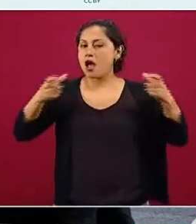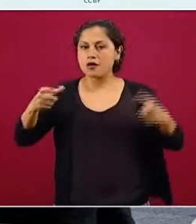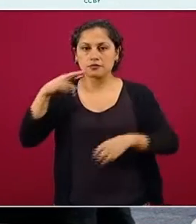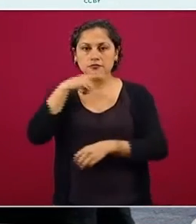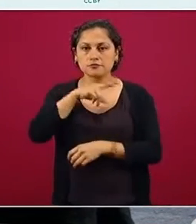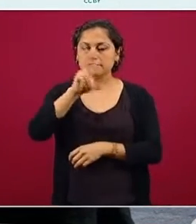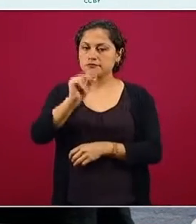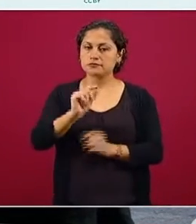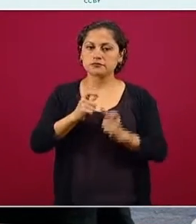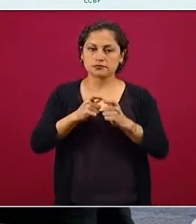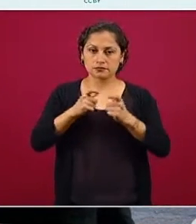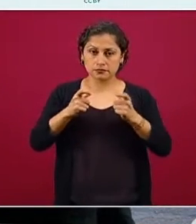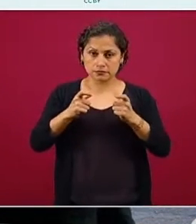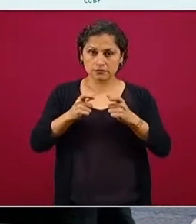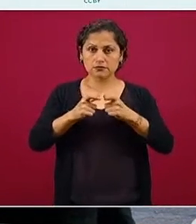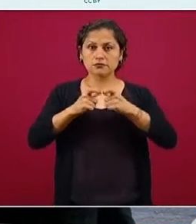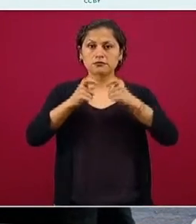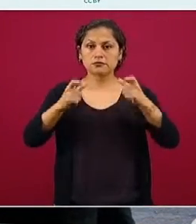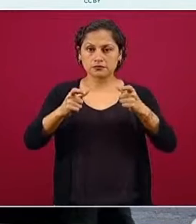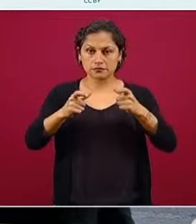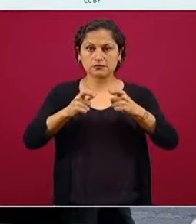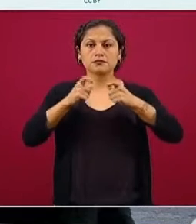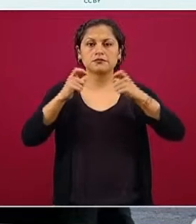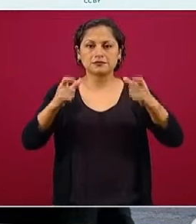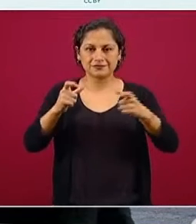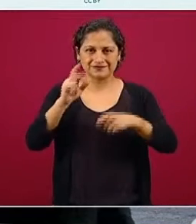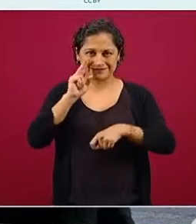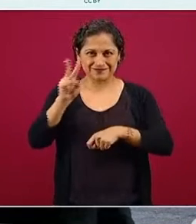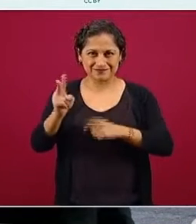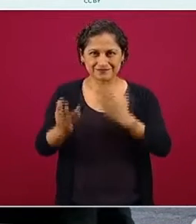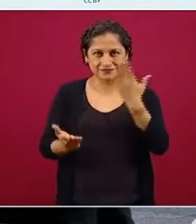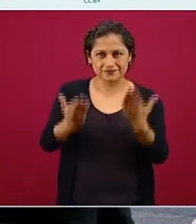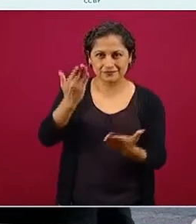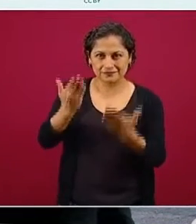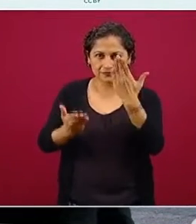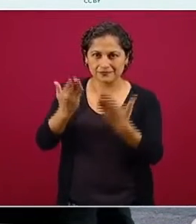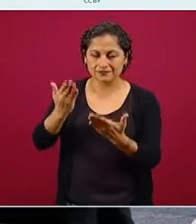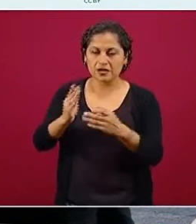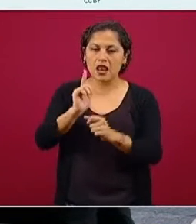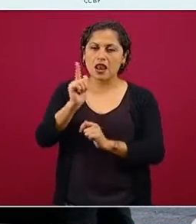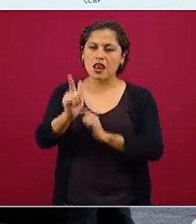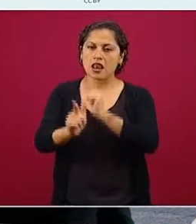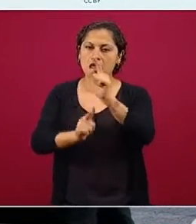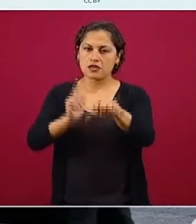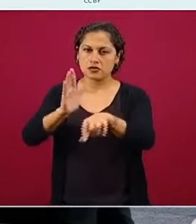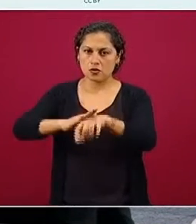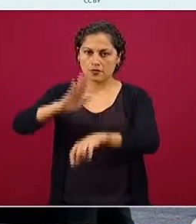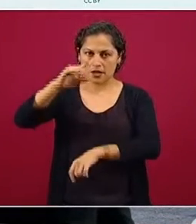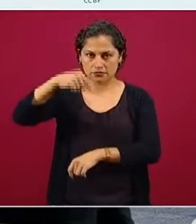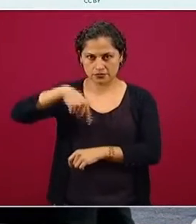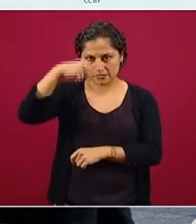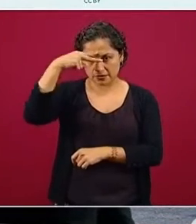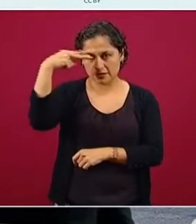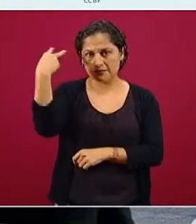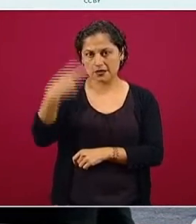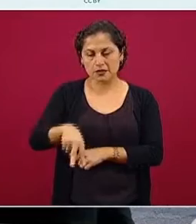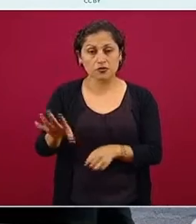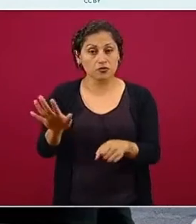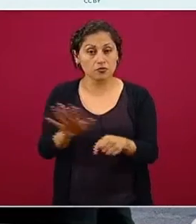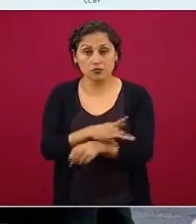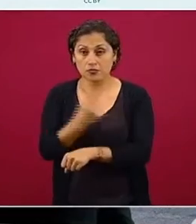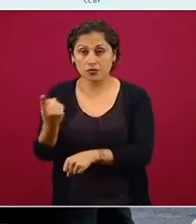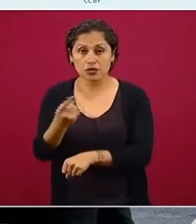mostré en las otras 2 gráficas, desde el principio fue más lenta que lo fue en las otras. ¿Cuál es la razón? Jornada Nacional de